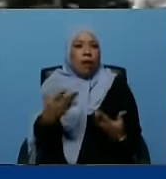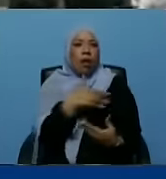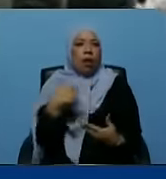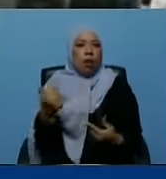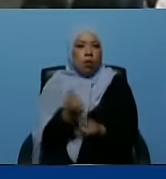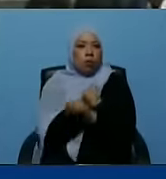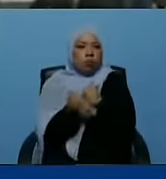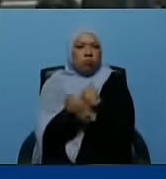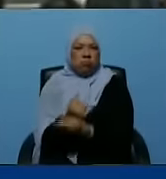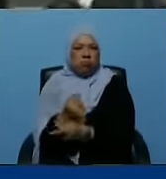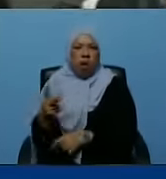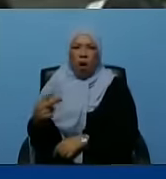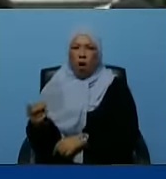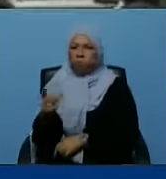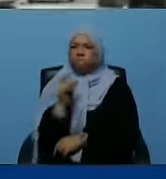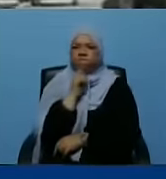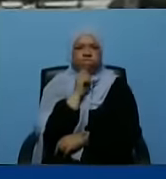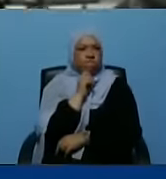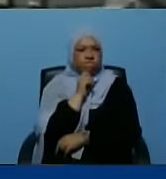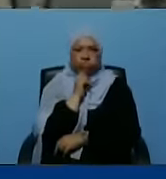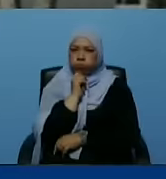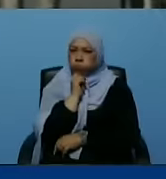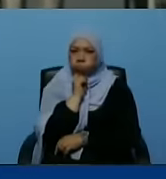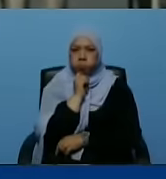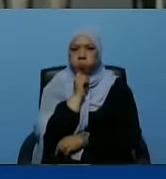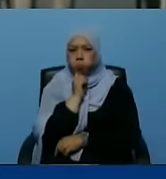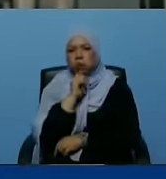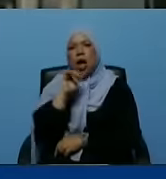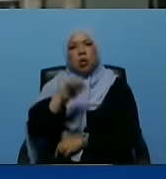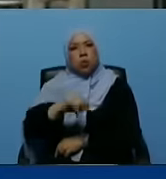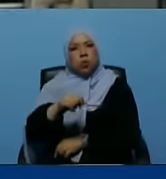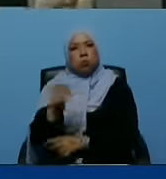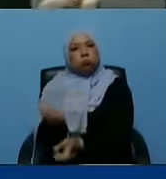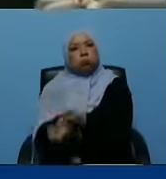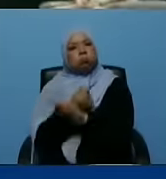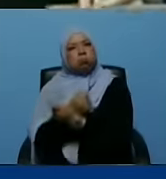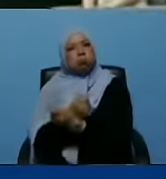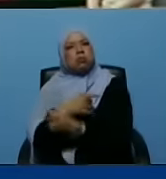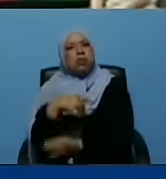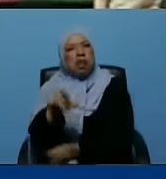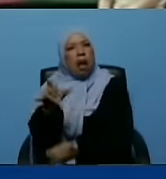mucho? Yo creo que sí. Yo creo que él nos ama.